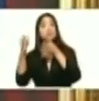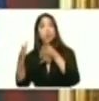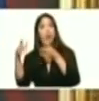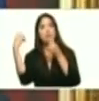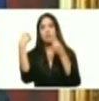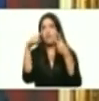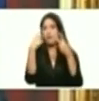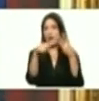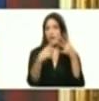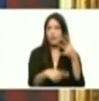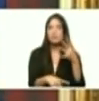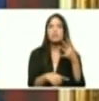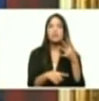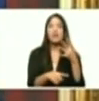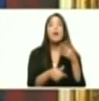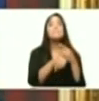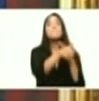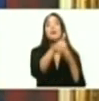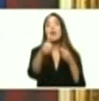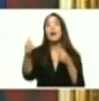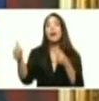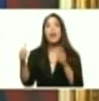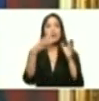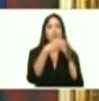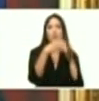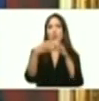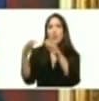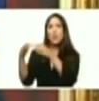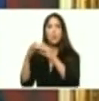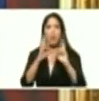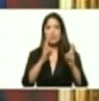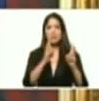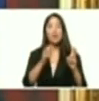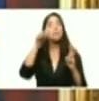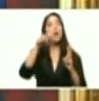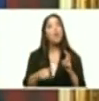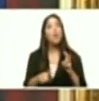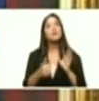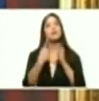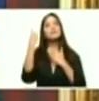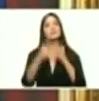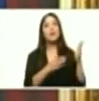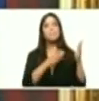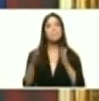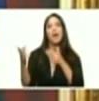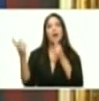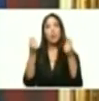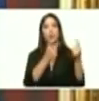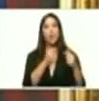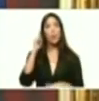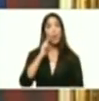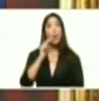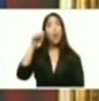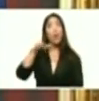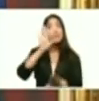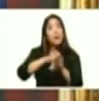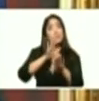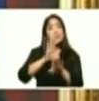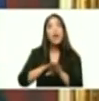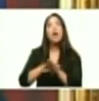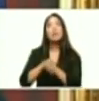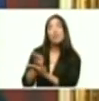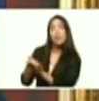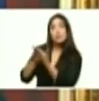signos para cada uno de los temas que hoy, en este balance de la agenda económica bolivariana, voy a anunciar, recibimos